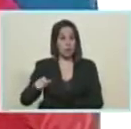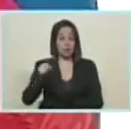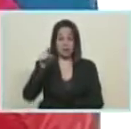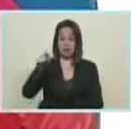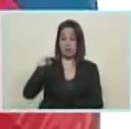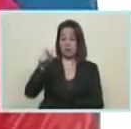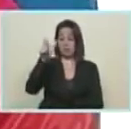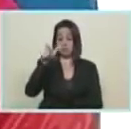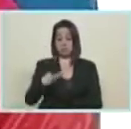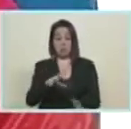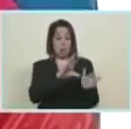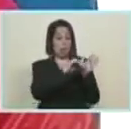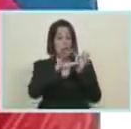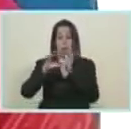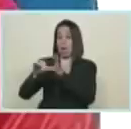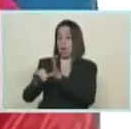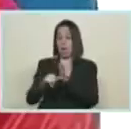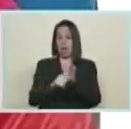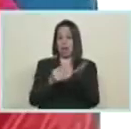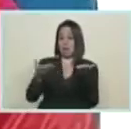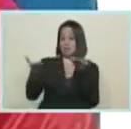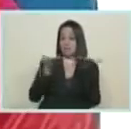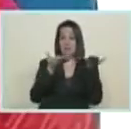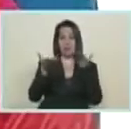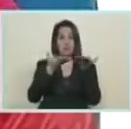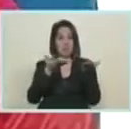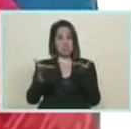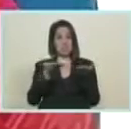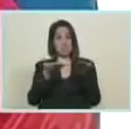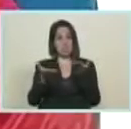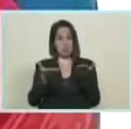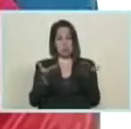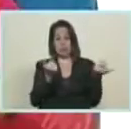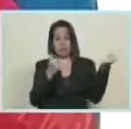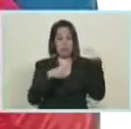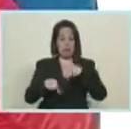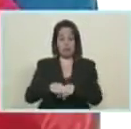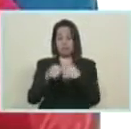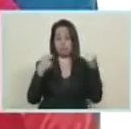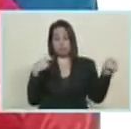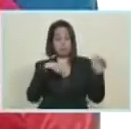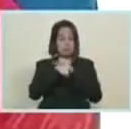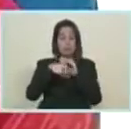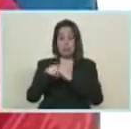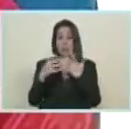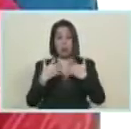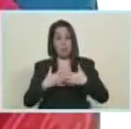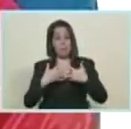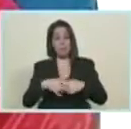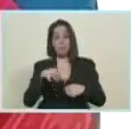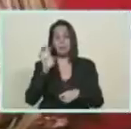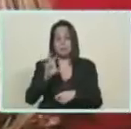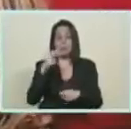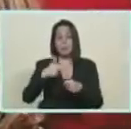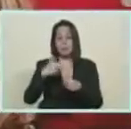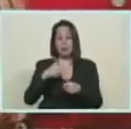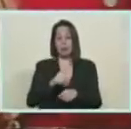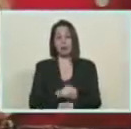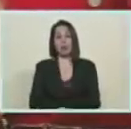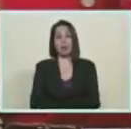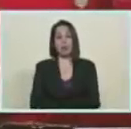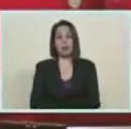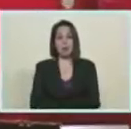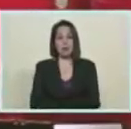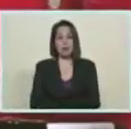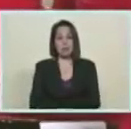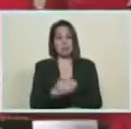sus casos de corrupción al servicio de una autodestrucción desde adentro de nuestra industria petrolera, para que